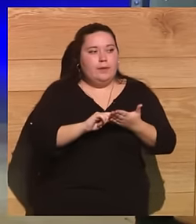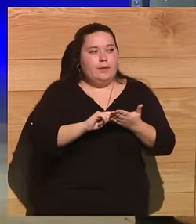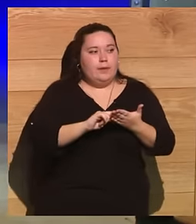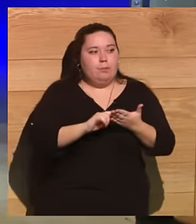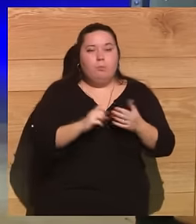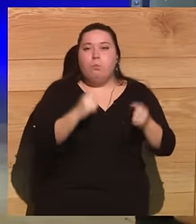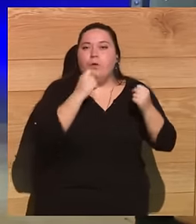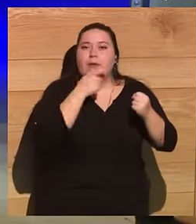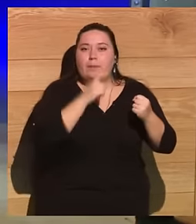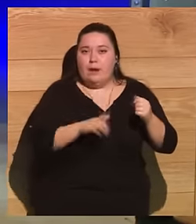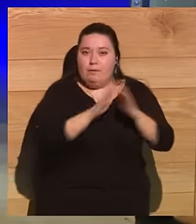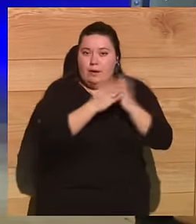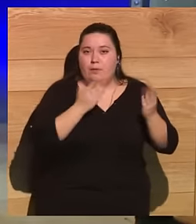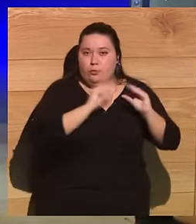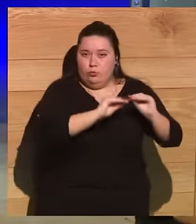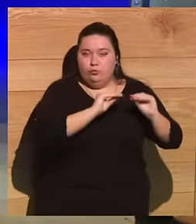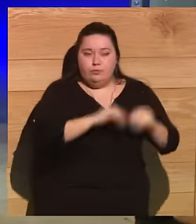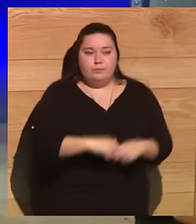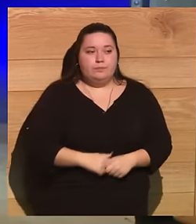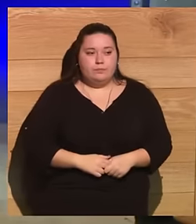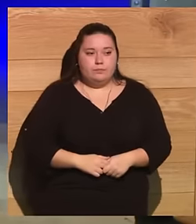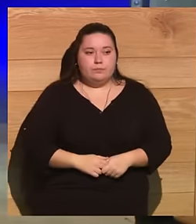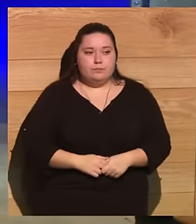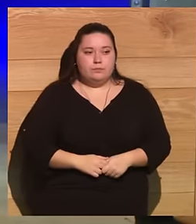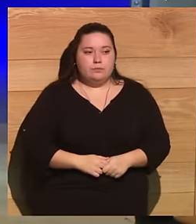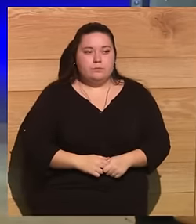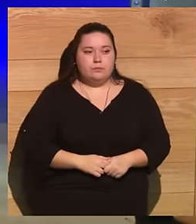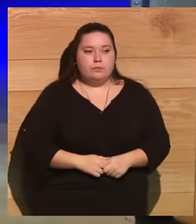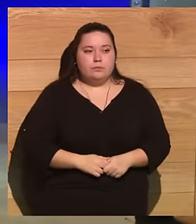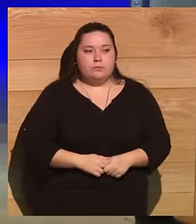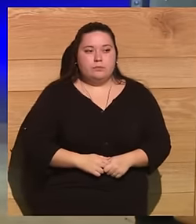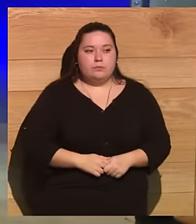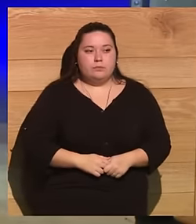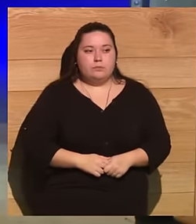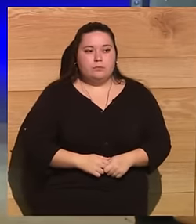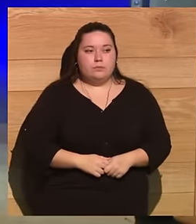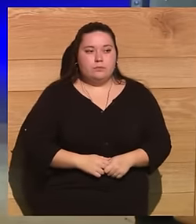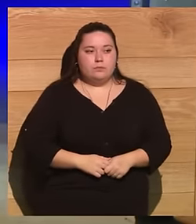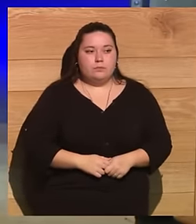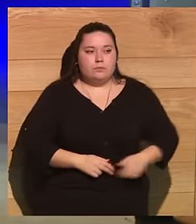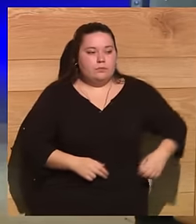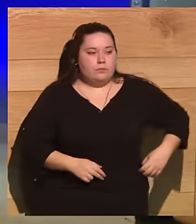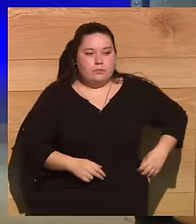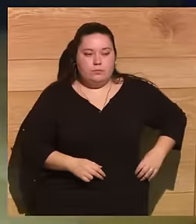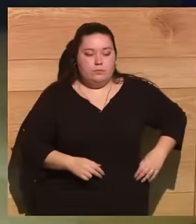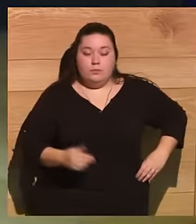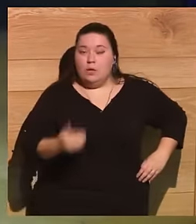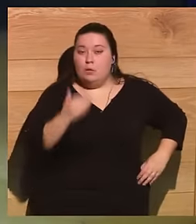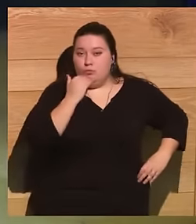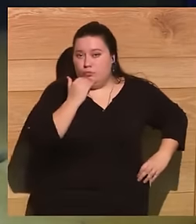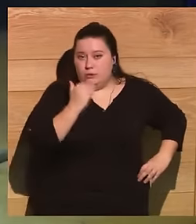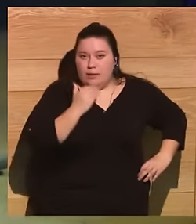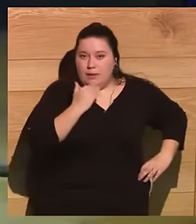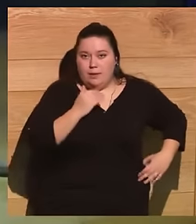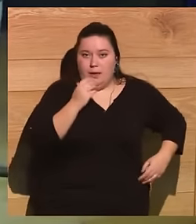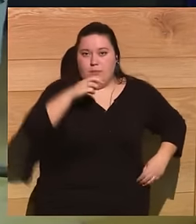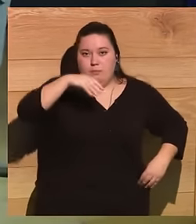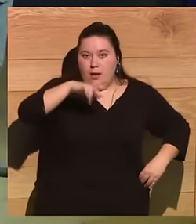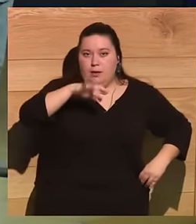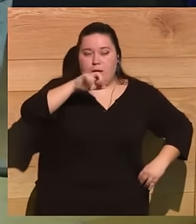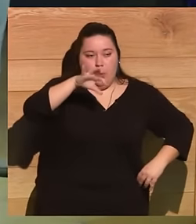Palabras, su última obra, y podéis oír el Poder de las Palabras cuando él se dirige a vosotros, así que muchas gracias, Mariano.